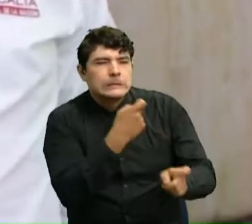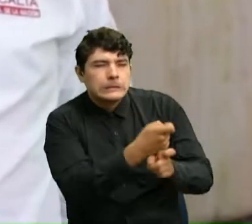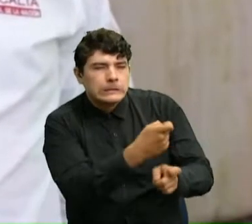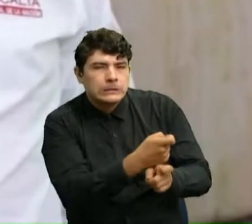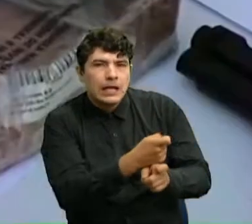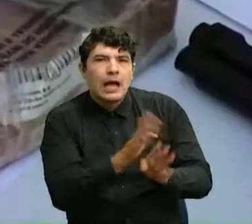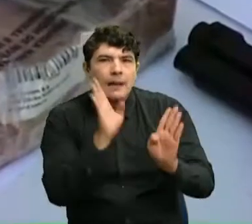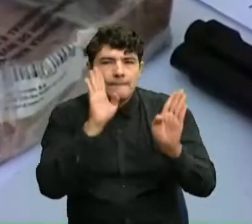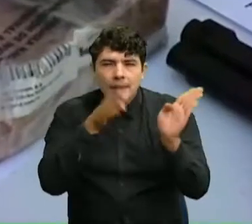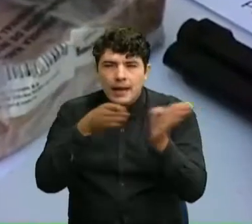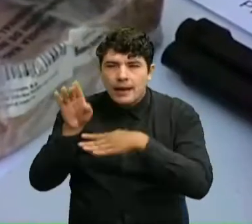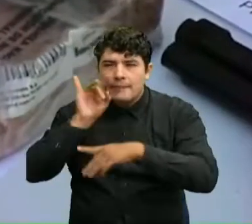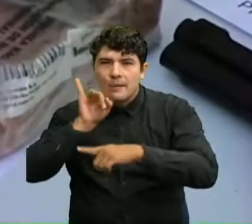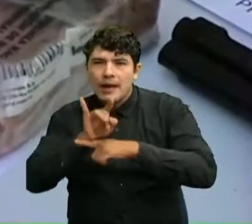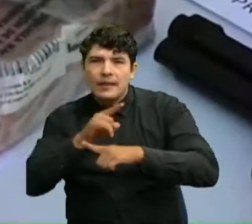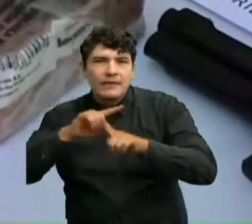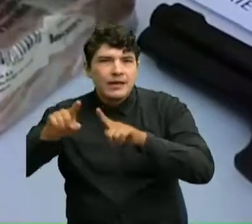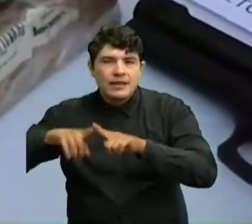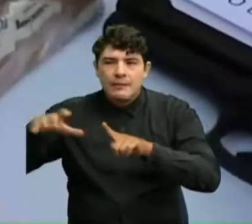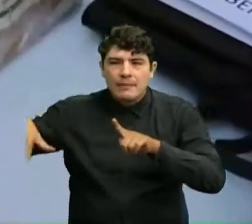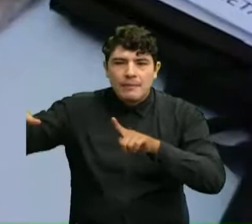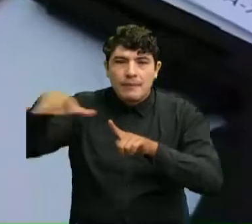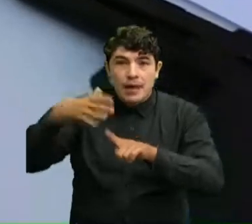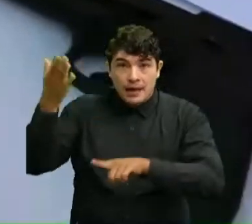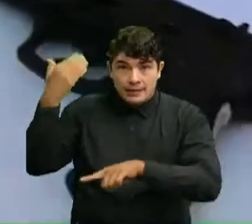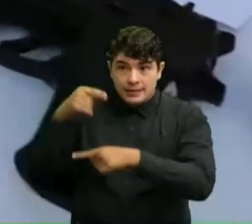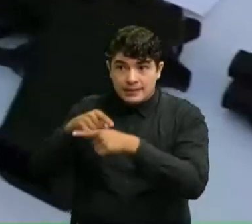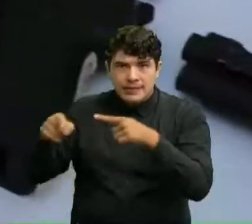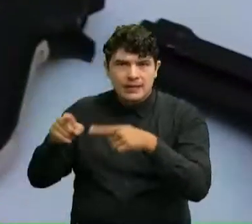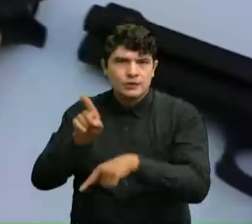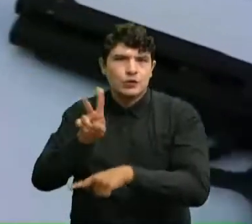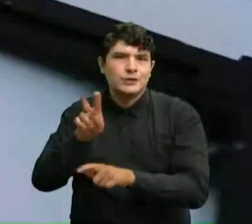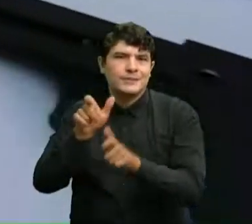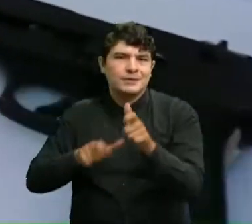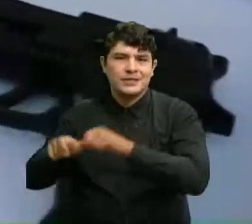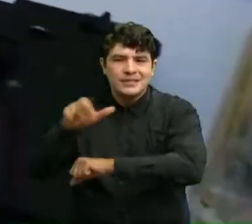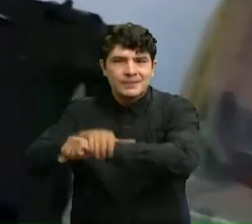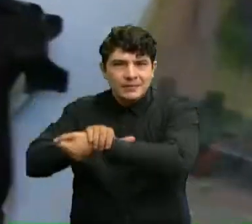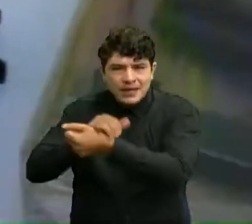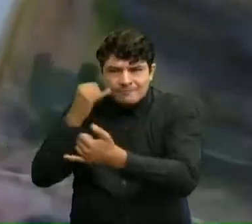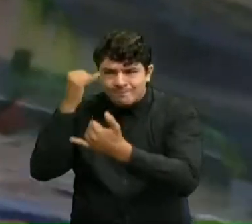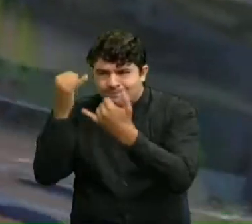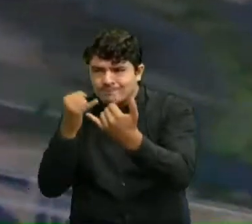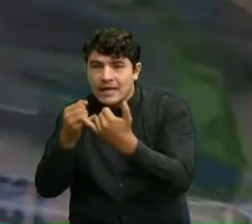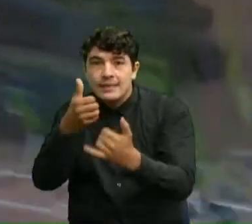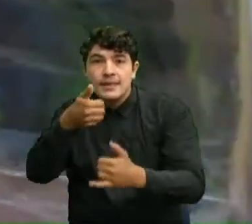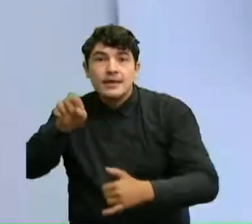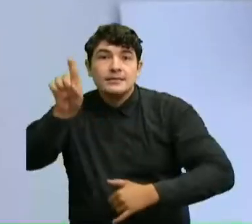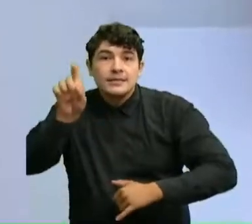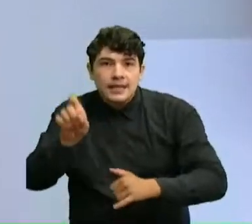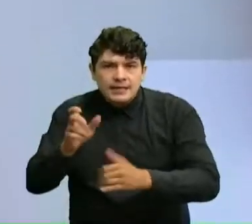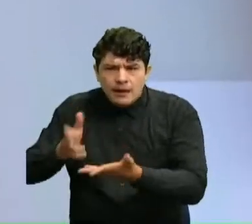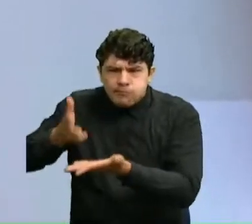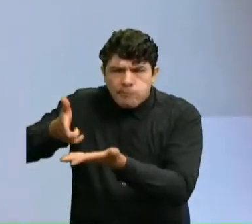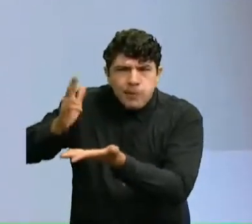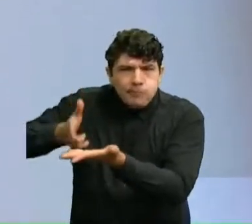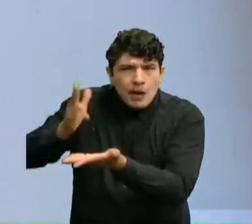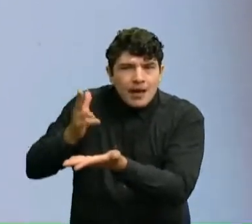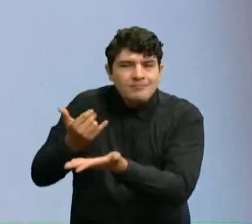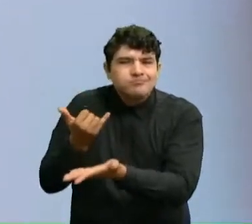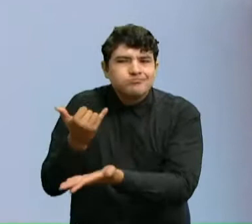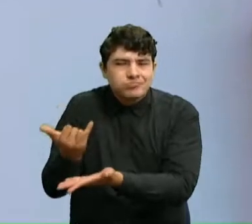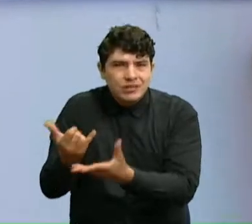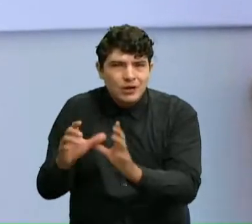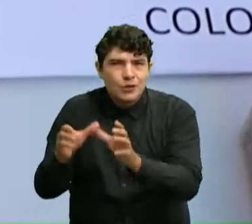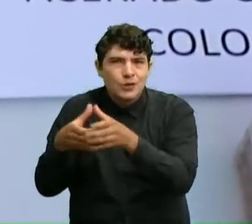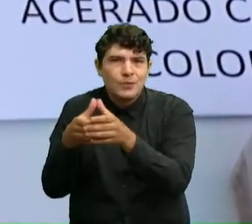localidades. En tan solo la última semana fueron capturadas 12 personas, a quienes se les incautaron 16 armas de fuego, en su gran mayoría vinculados a